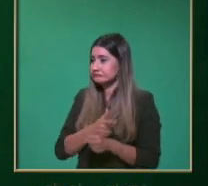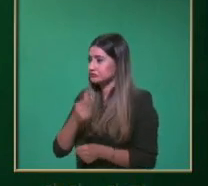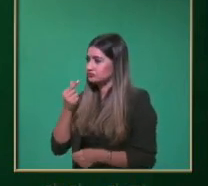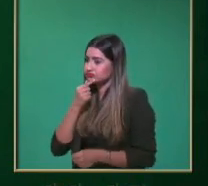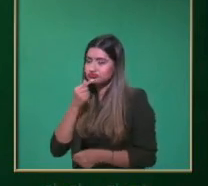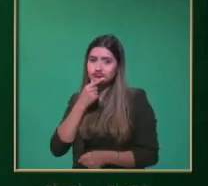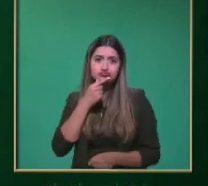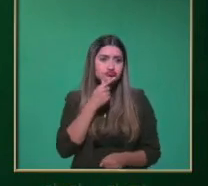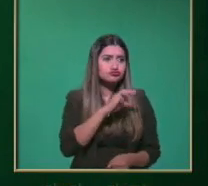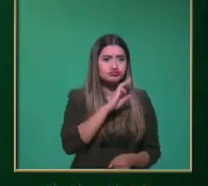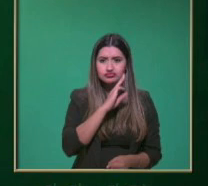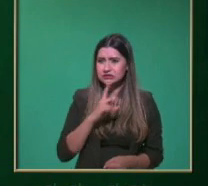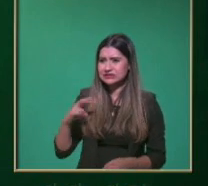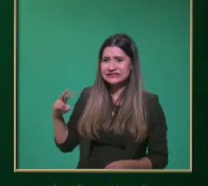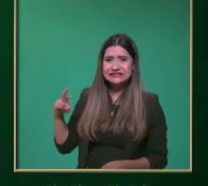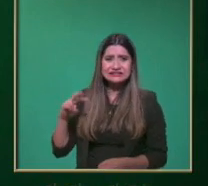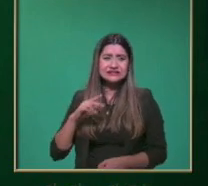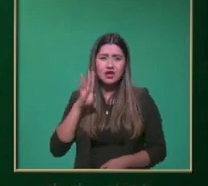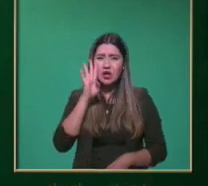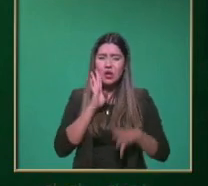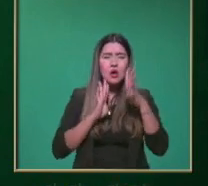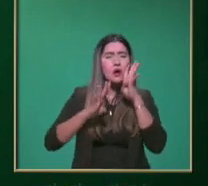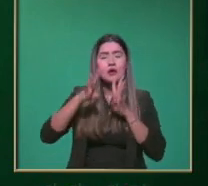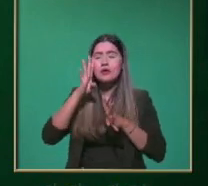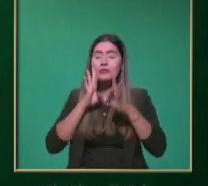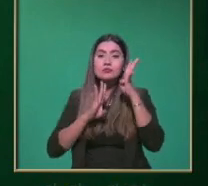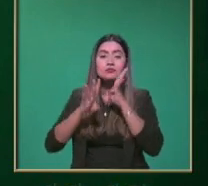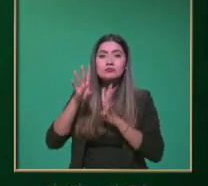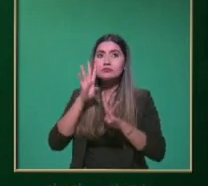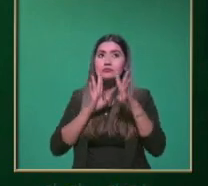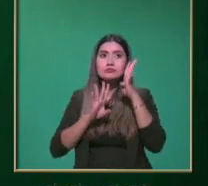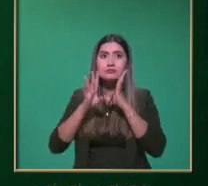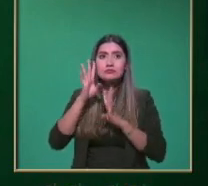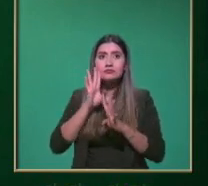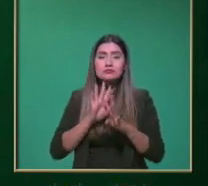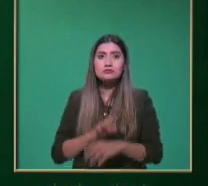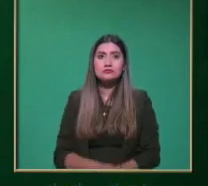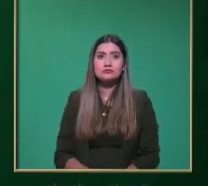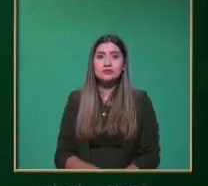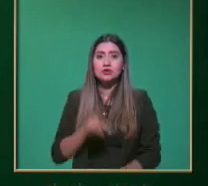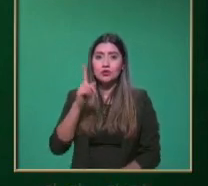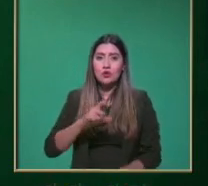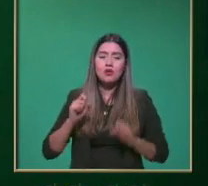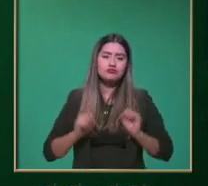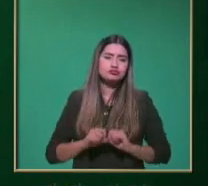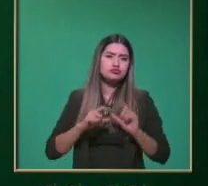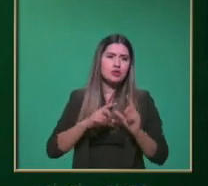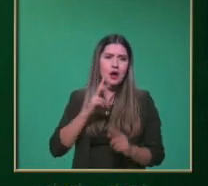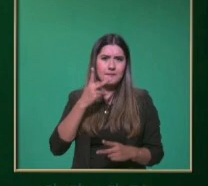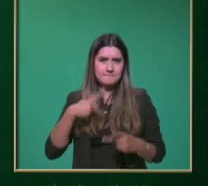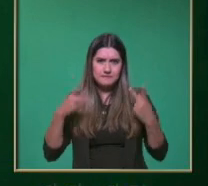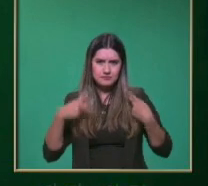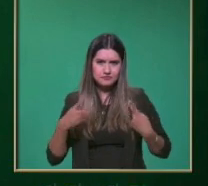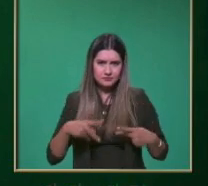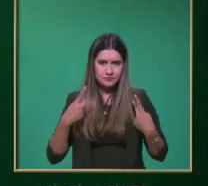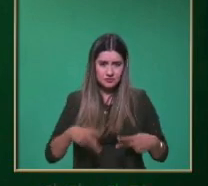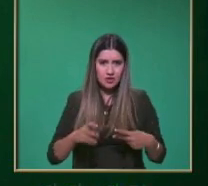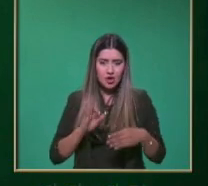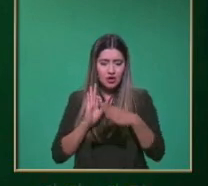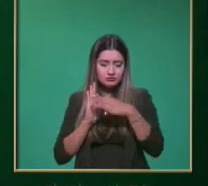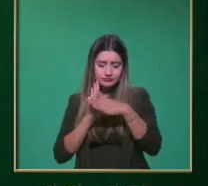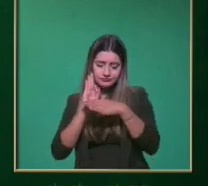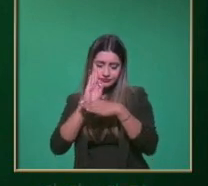fue a buscarla, llore y llore. Y desde, como no los encontró, desde entonces se aparece. Pero niños, hay que distinguir